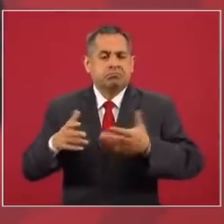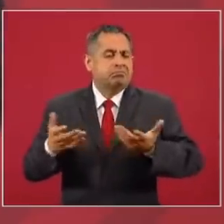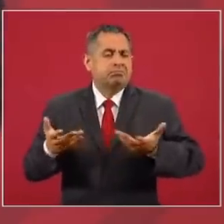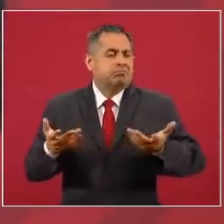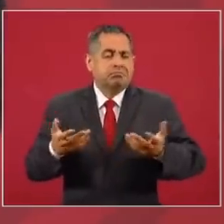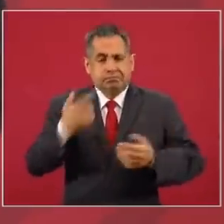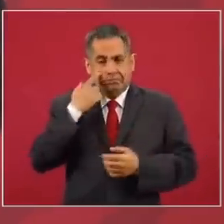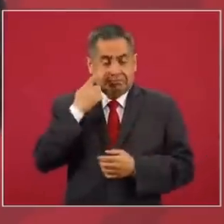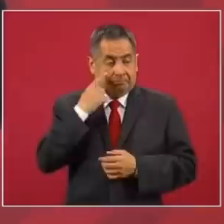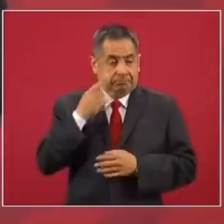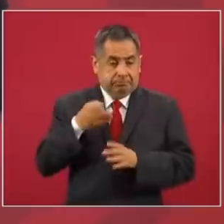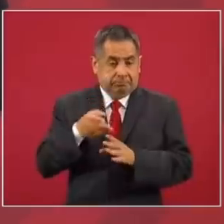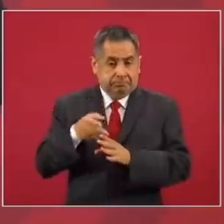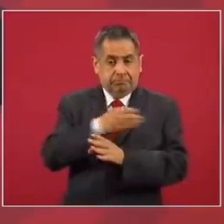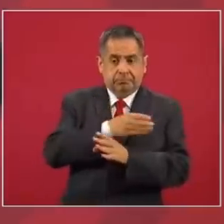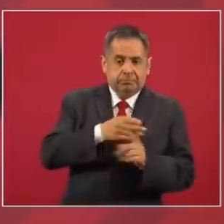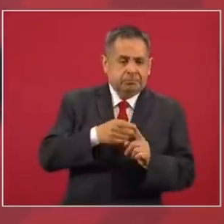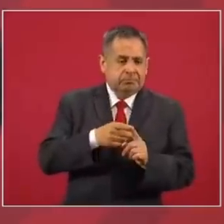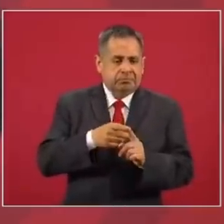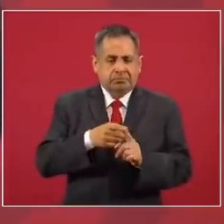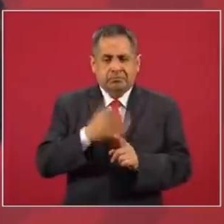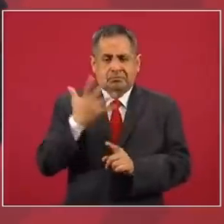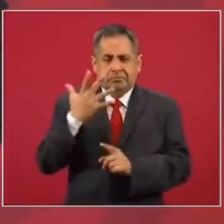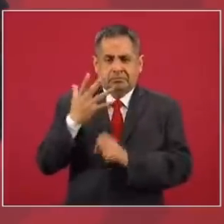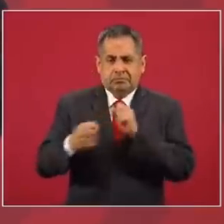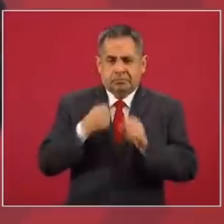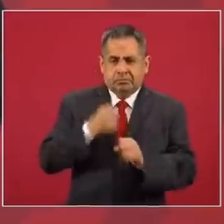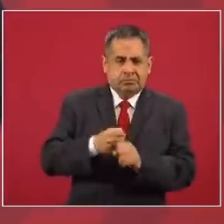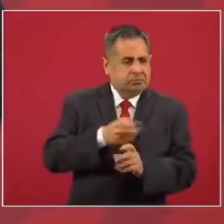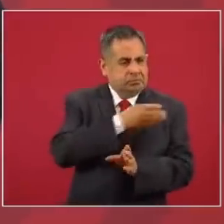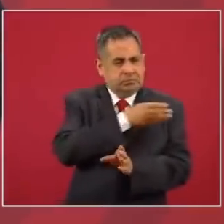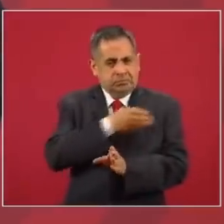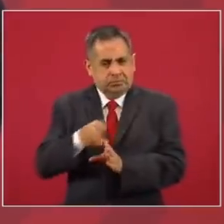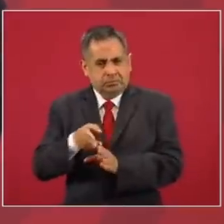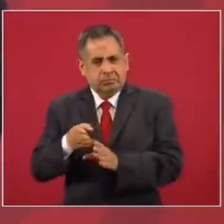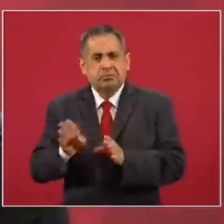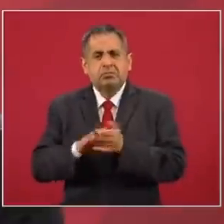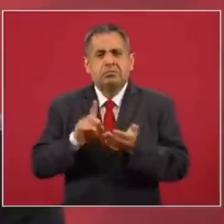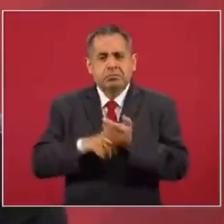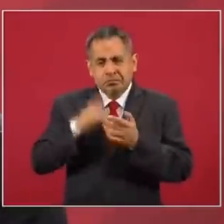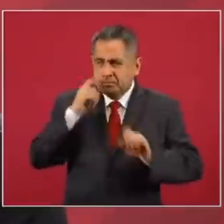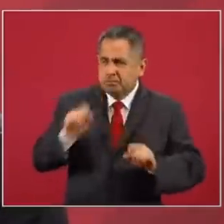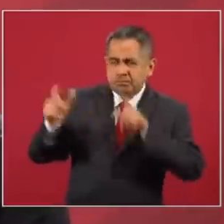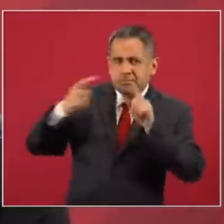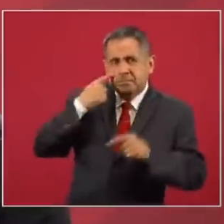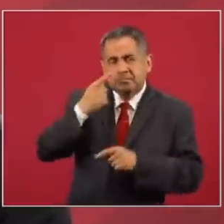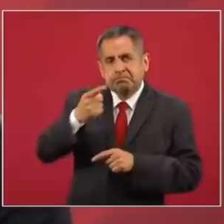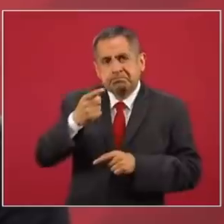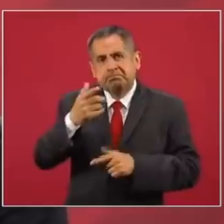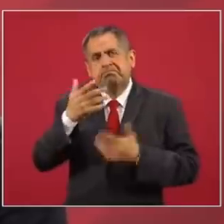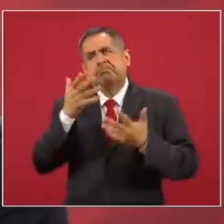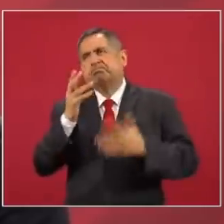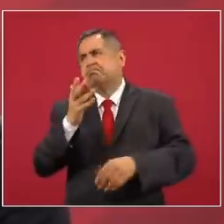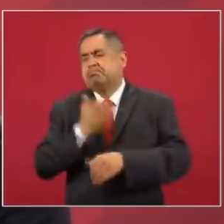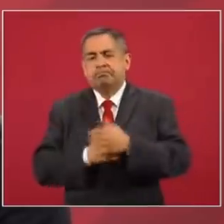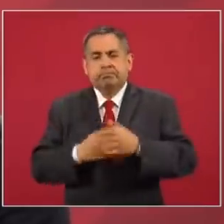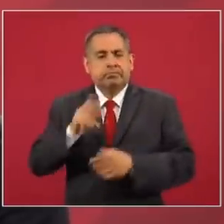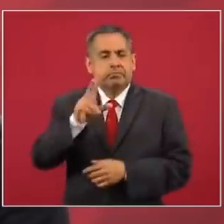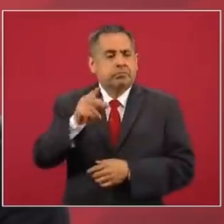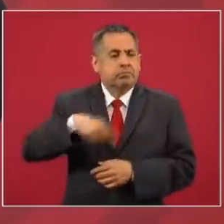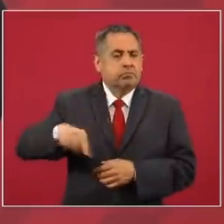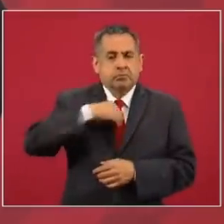de 2 o 3 años o de 5 años para acá, para que no se piense que es